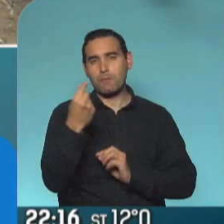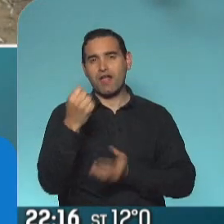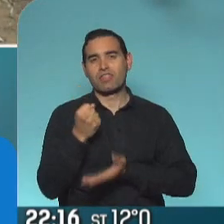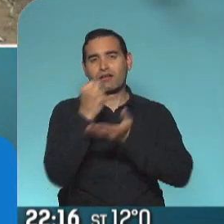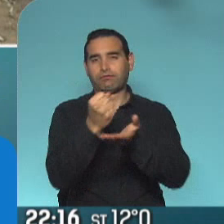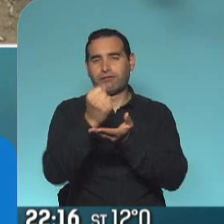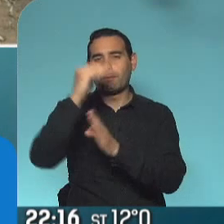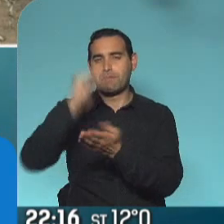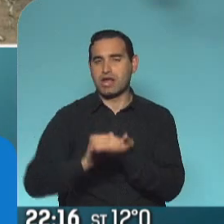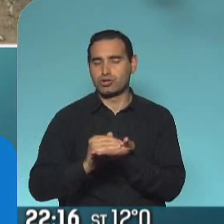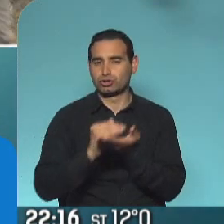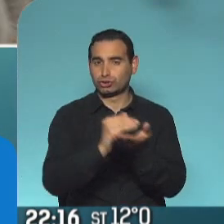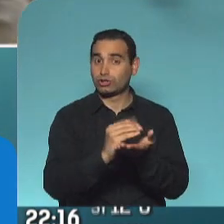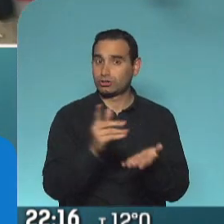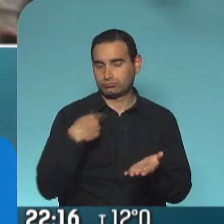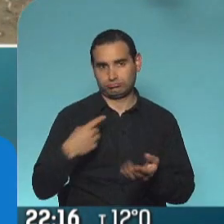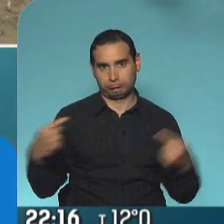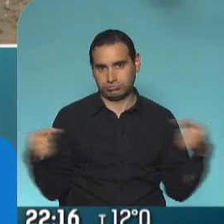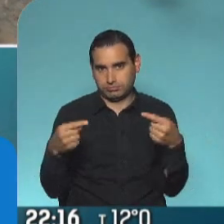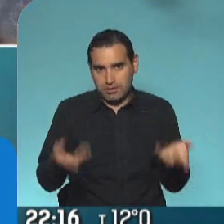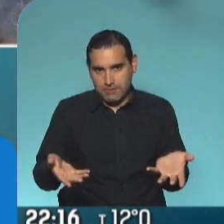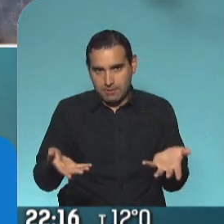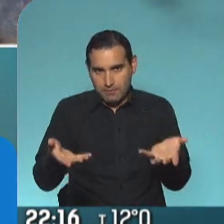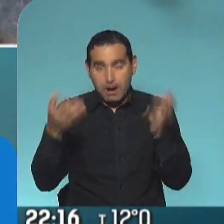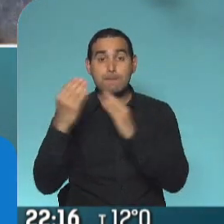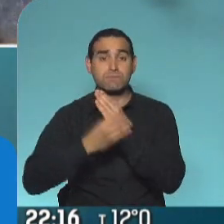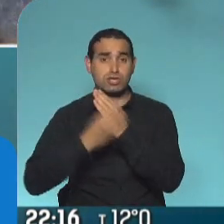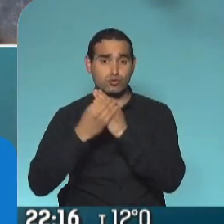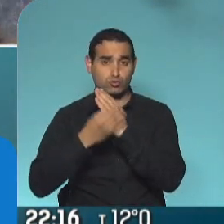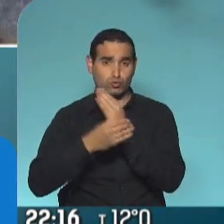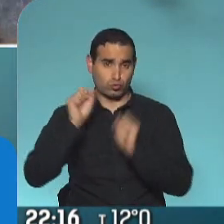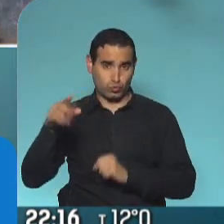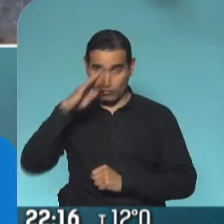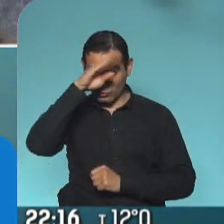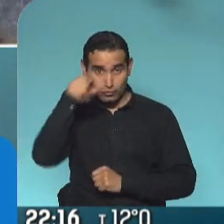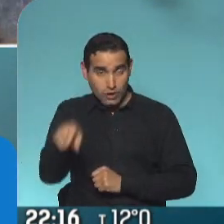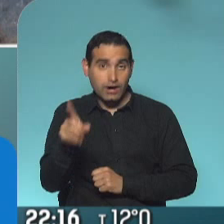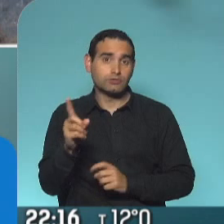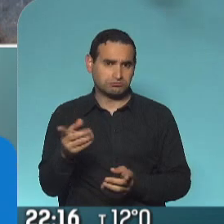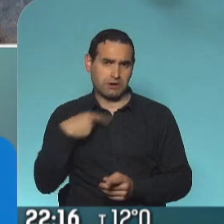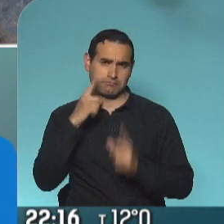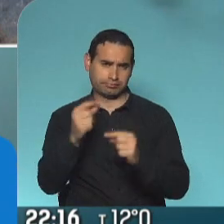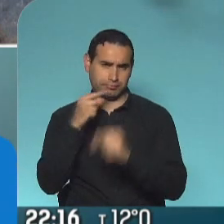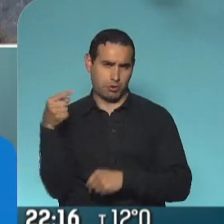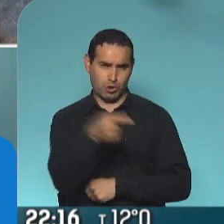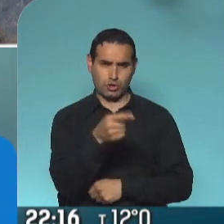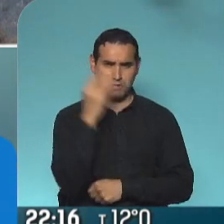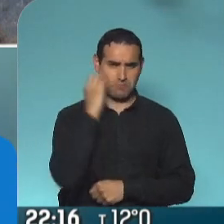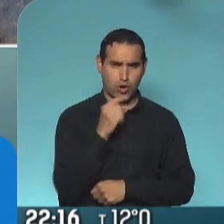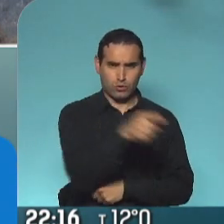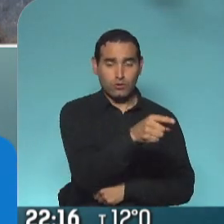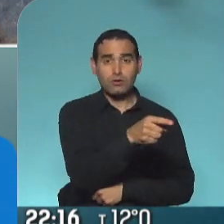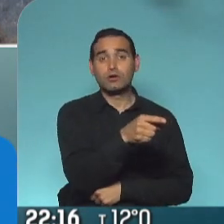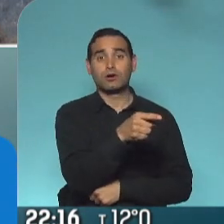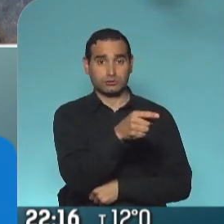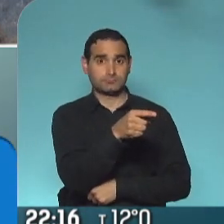demás. Y bueno, y fue escalando, aparecieron sus ministros, los ministros de Bolsonaro, a criticar a Macron,